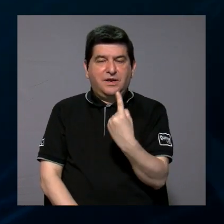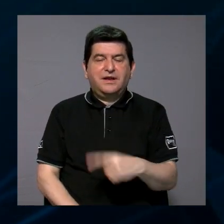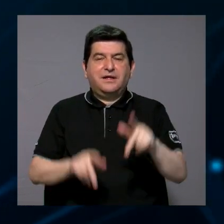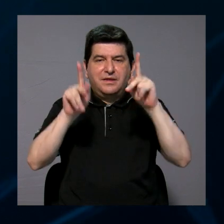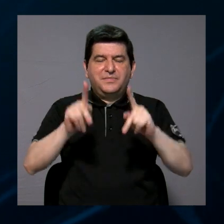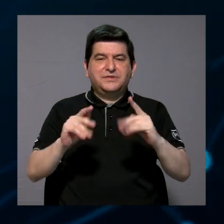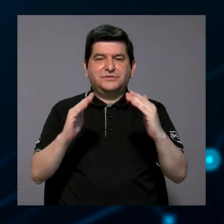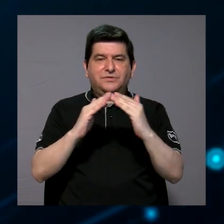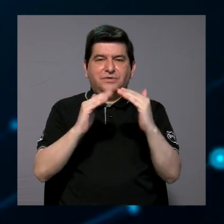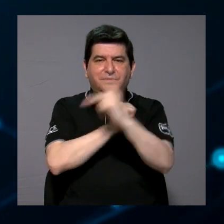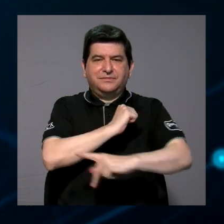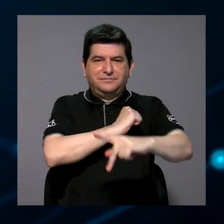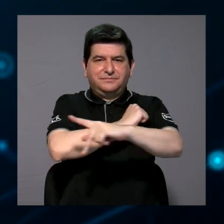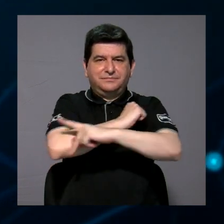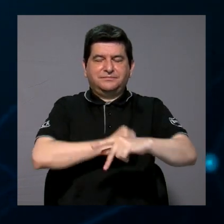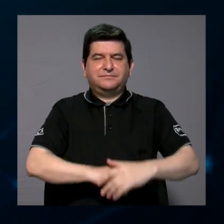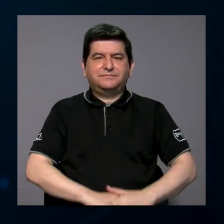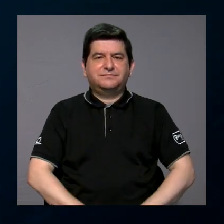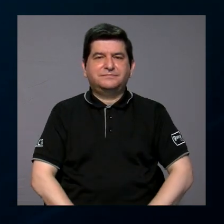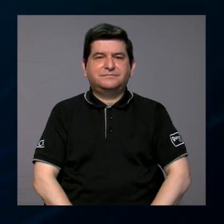cada uno de sus habitantes.